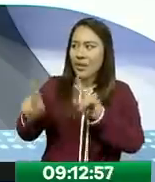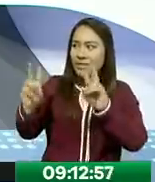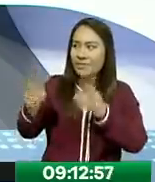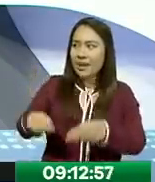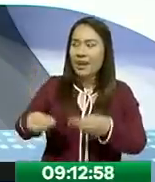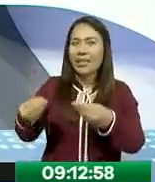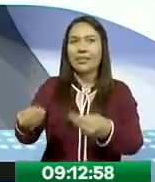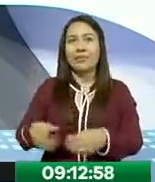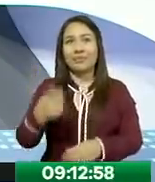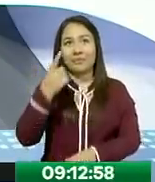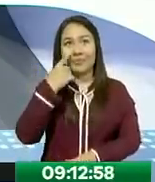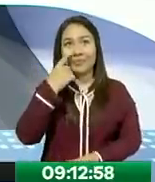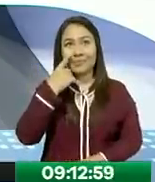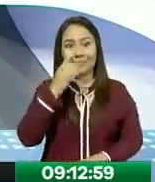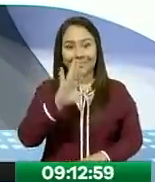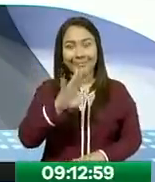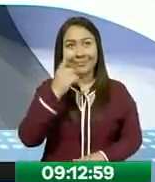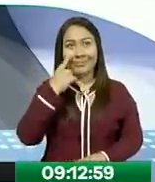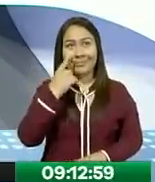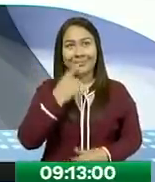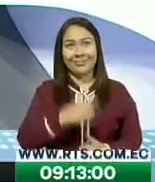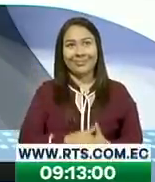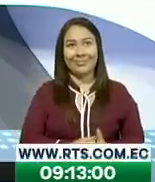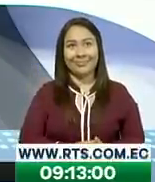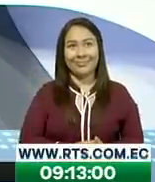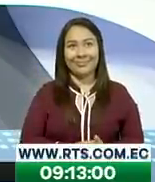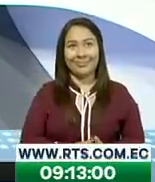ver. Mire, Huguito. A ver.